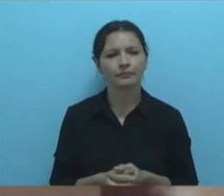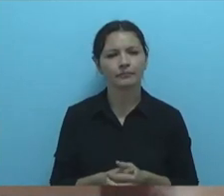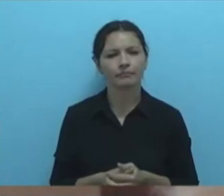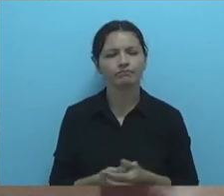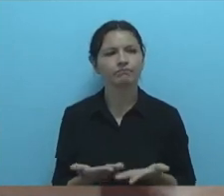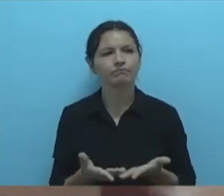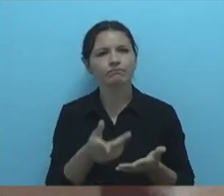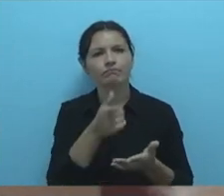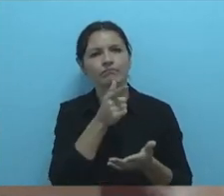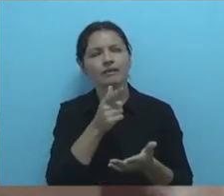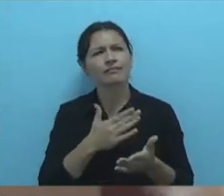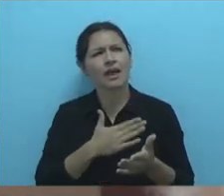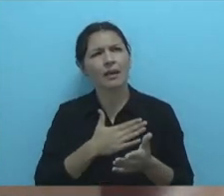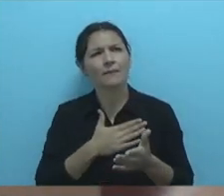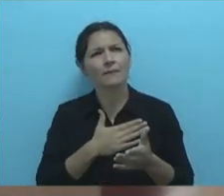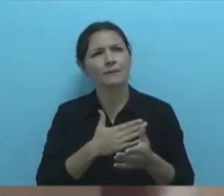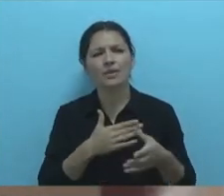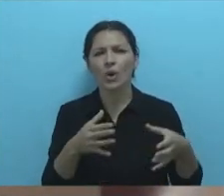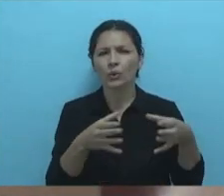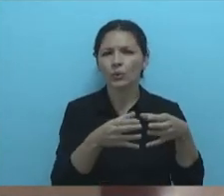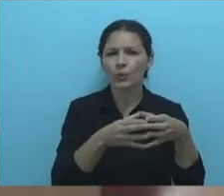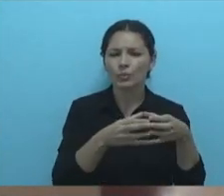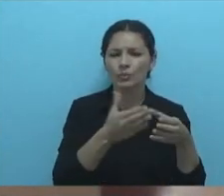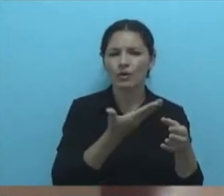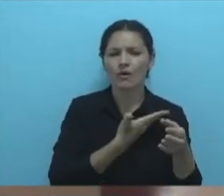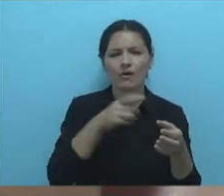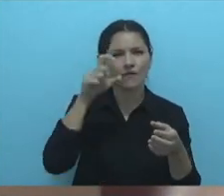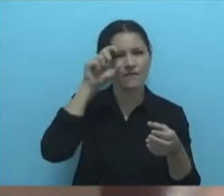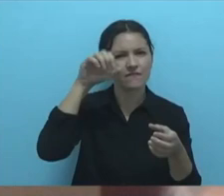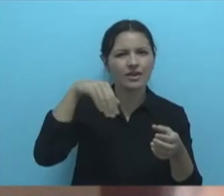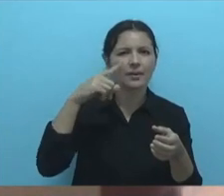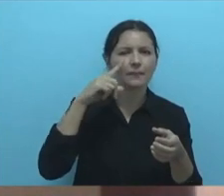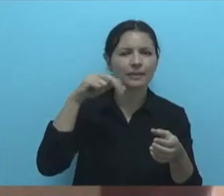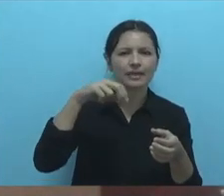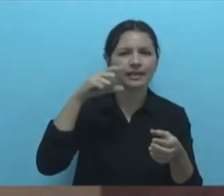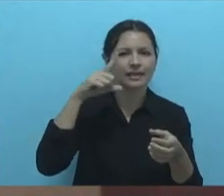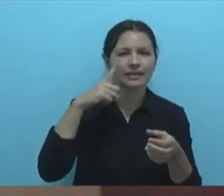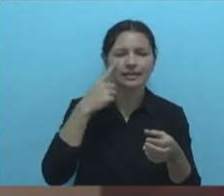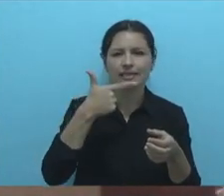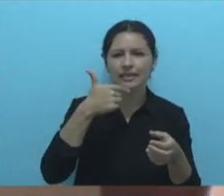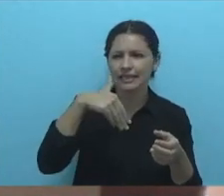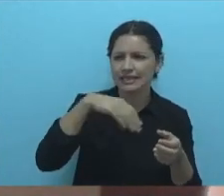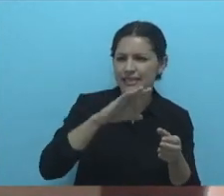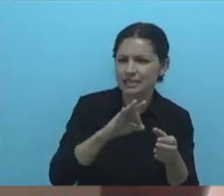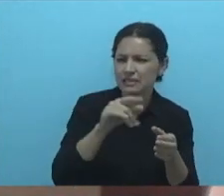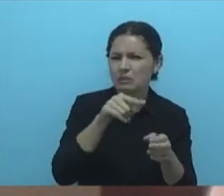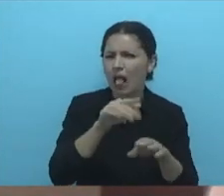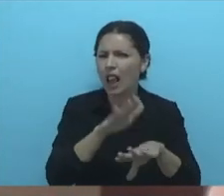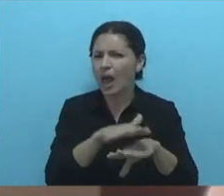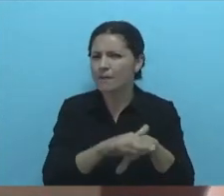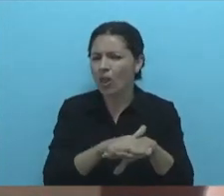feminismo en la defensa de los derechos de los niños niñas y adolescentes porque cae de Maduro que han sido